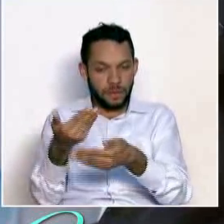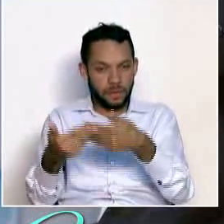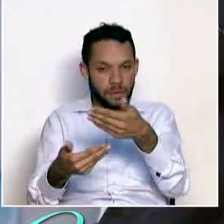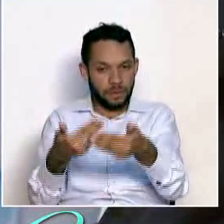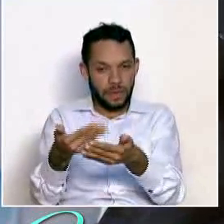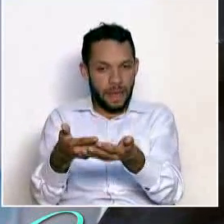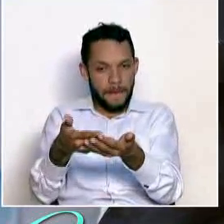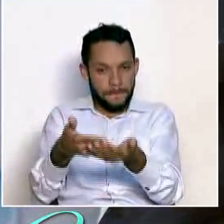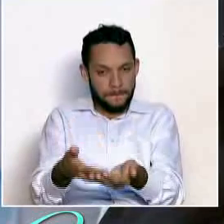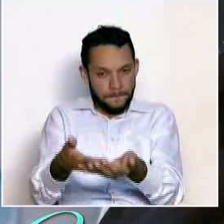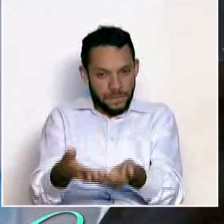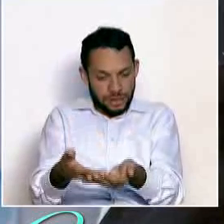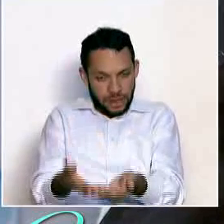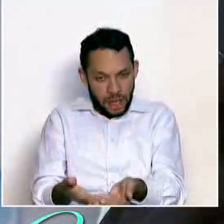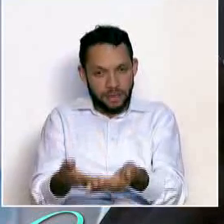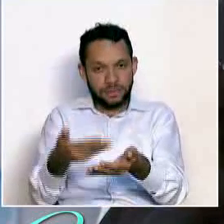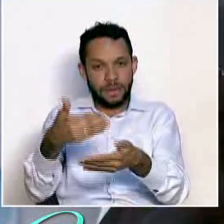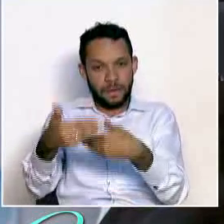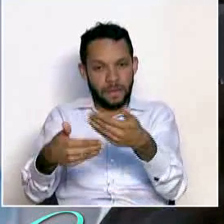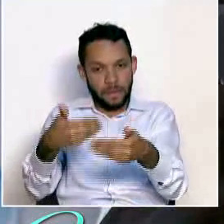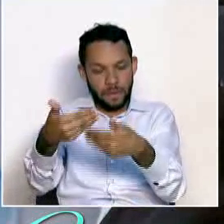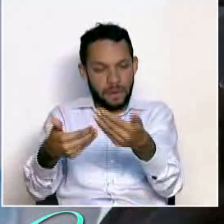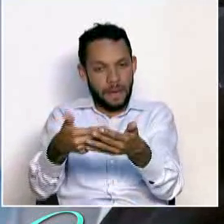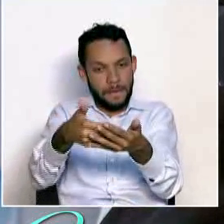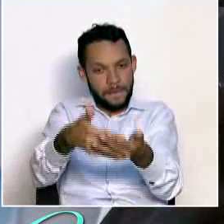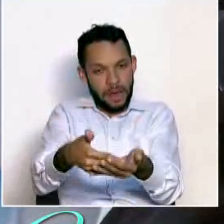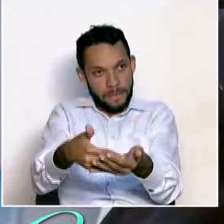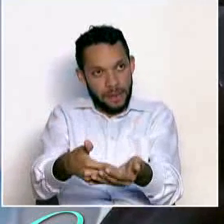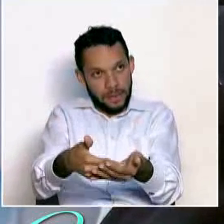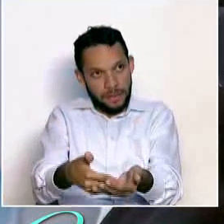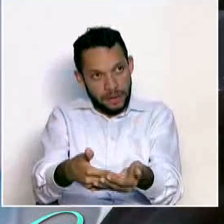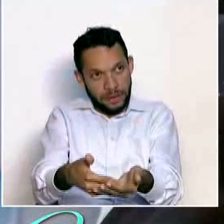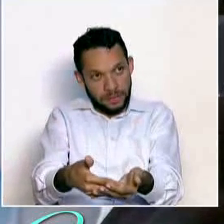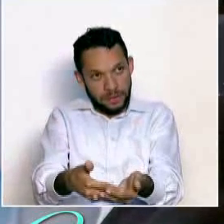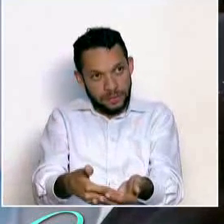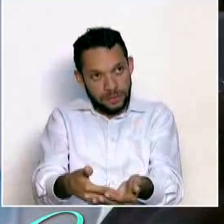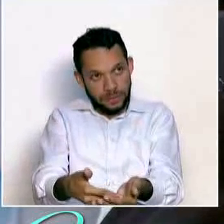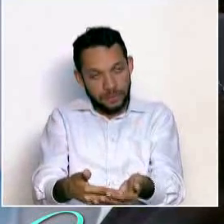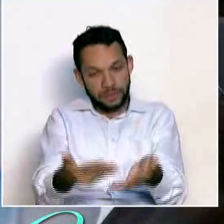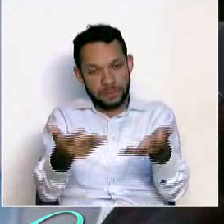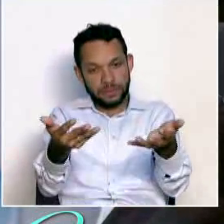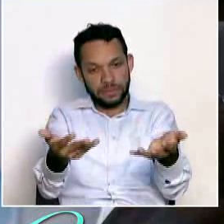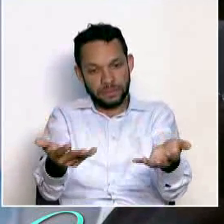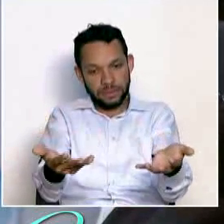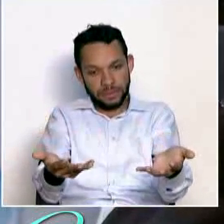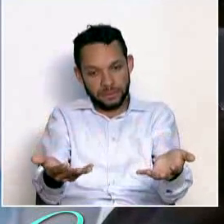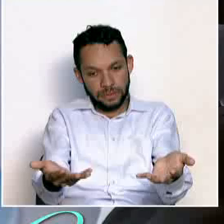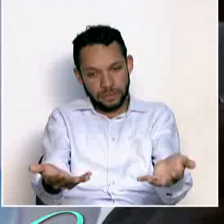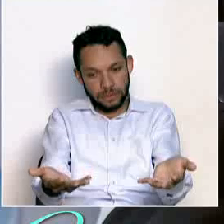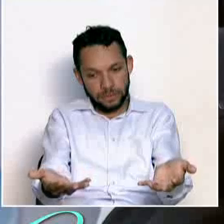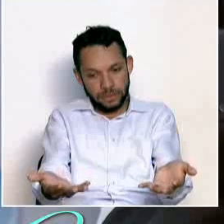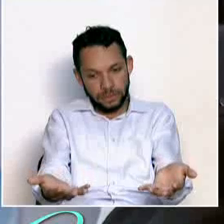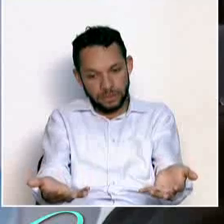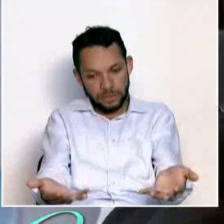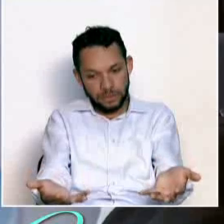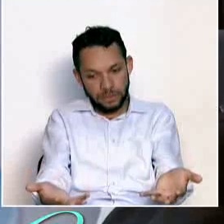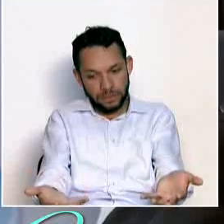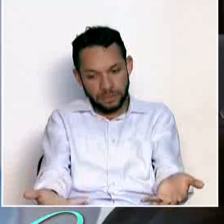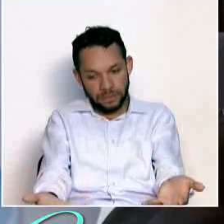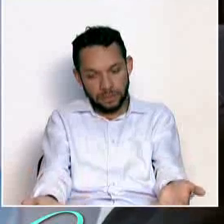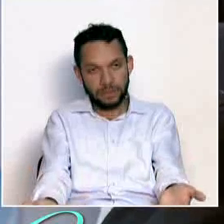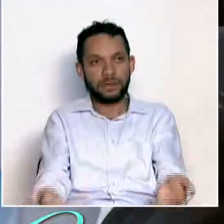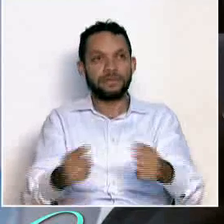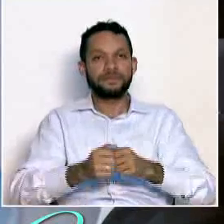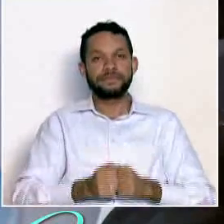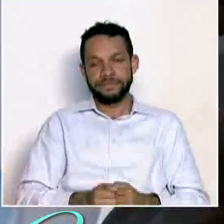tornando más pesado, pesa más, sigue aumentando de peso, se va dilatando, crece, crece, se